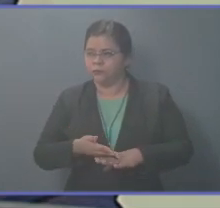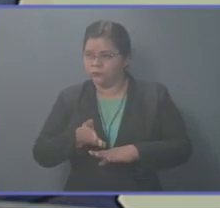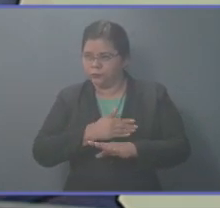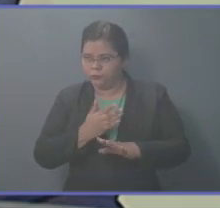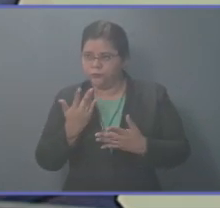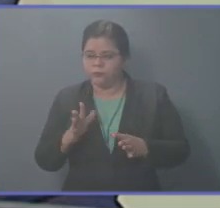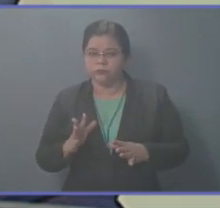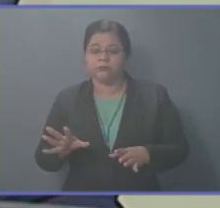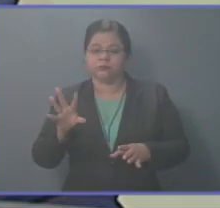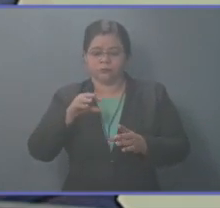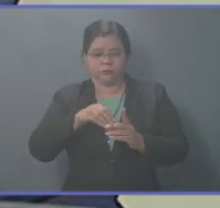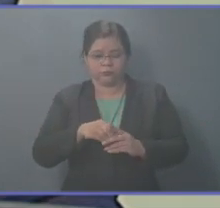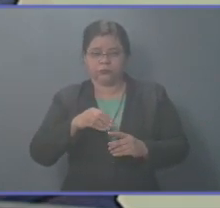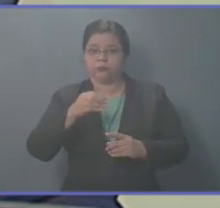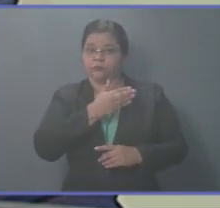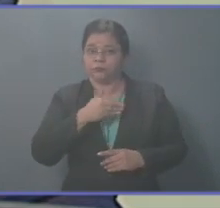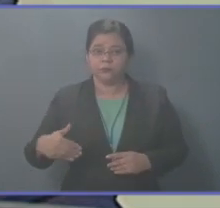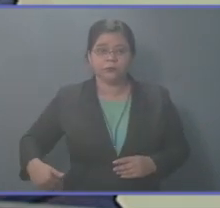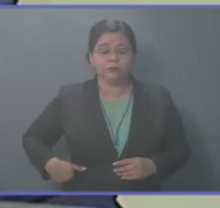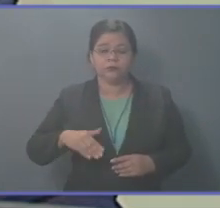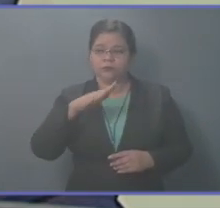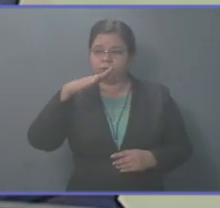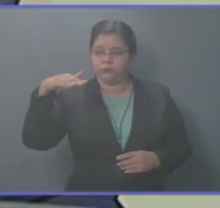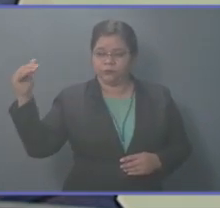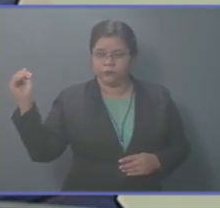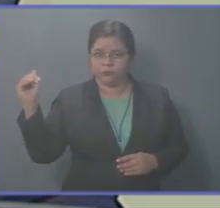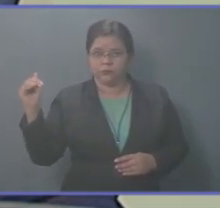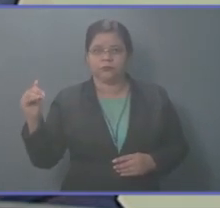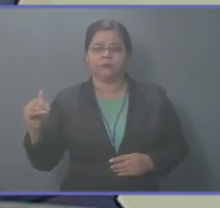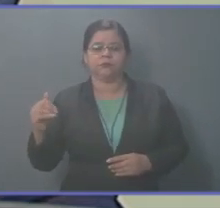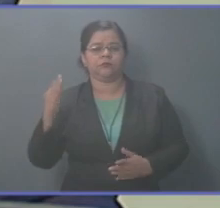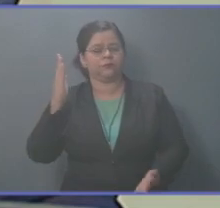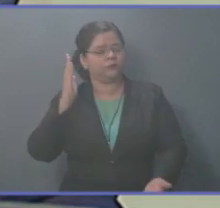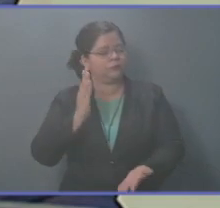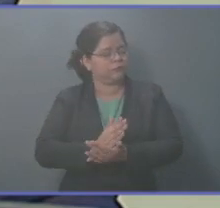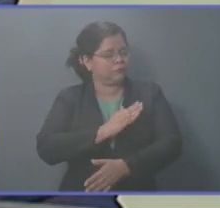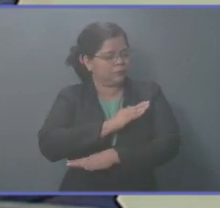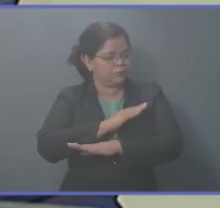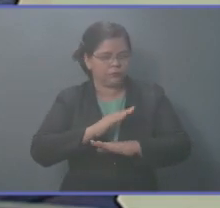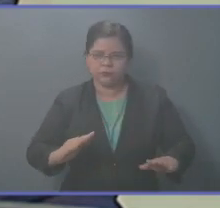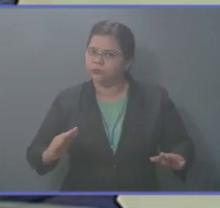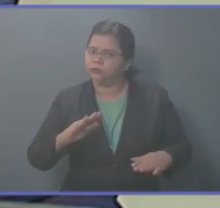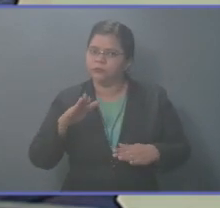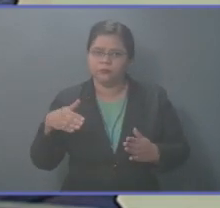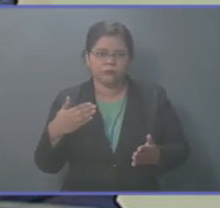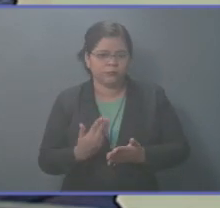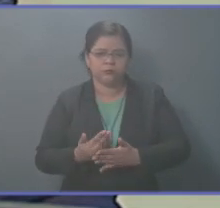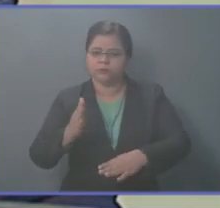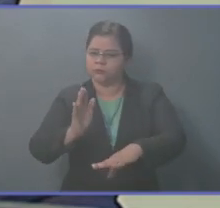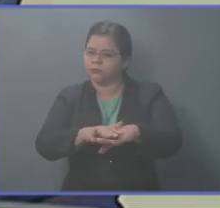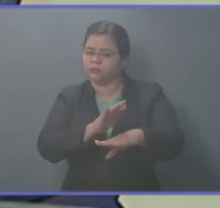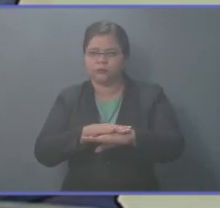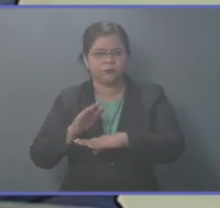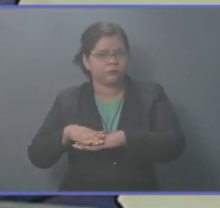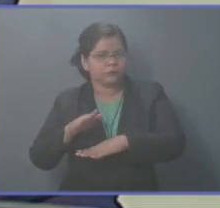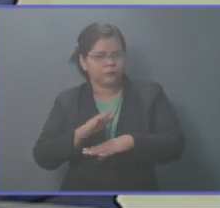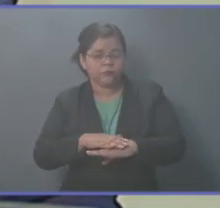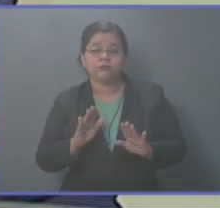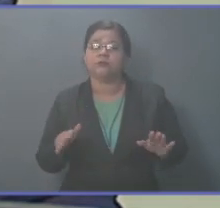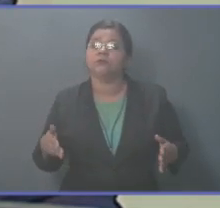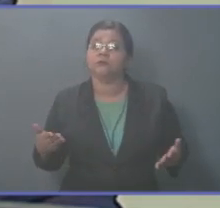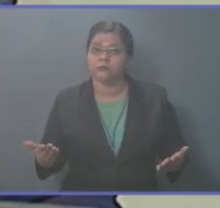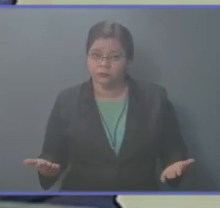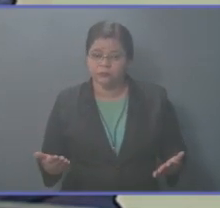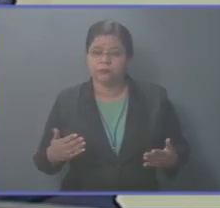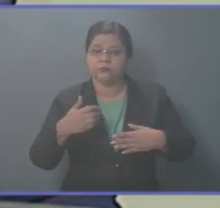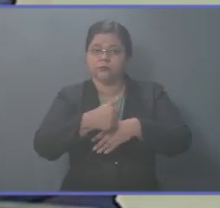parte el presidente de la República, el cese de los efectos de la convocatoria con el propósito